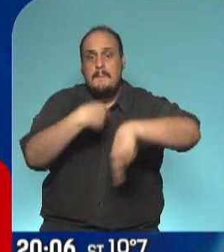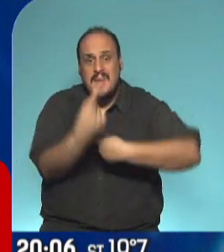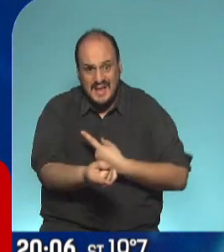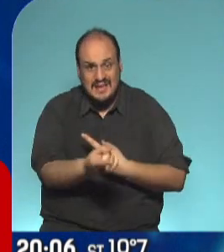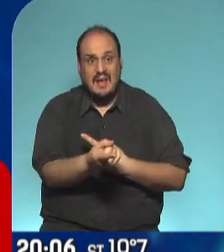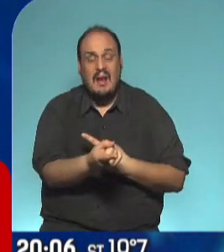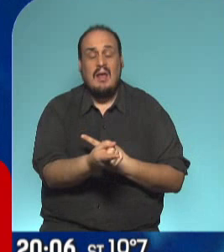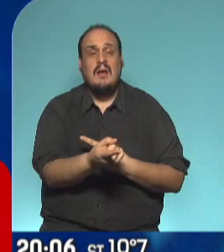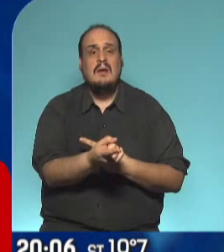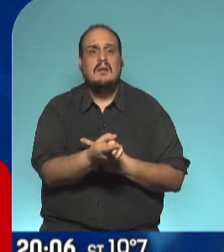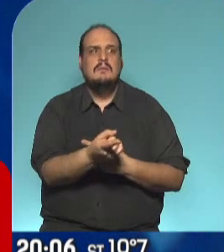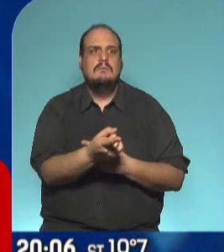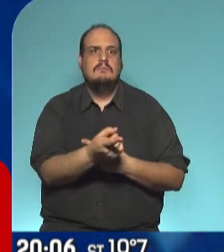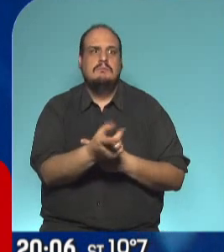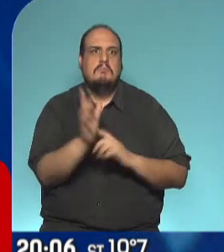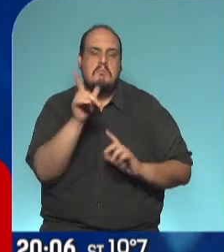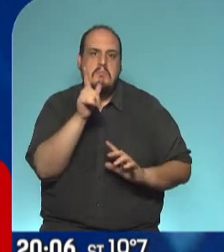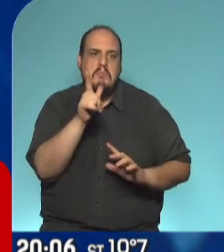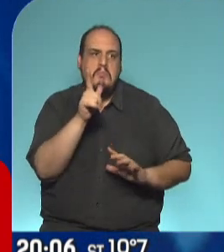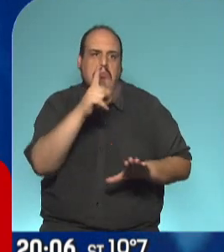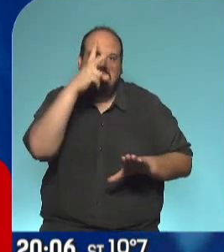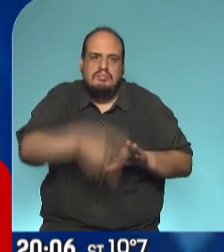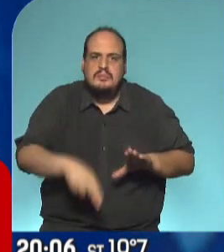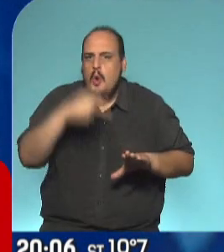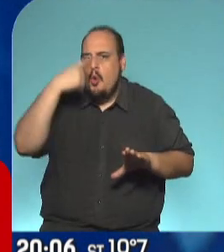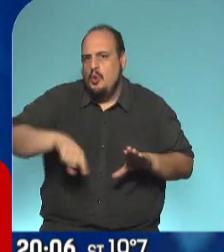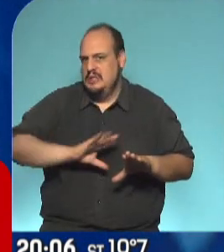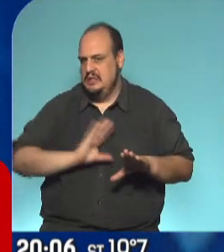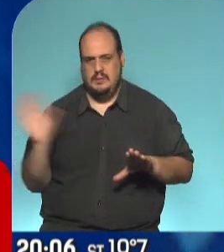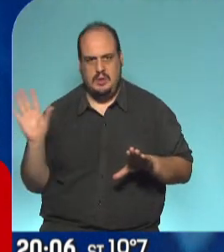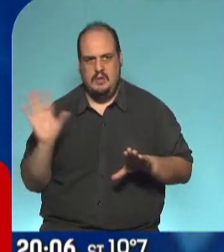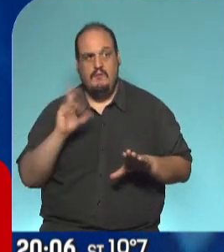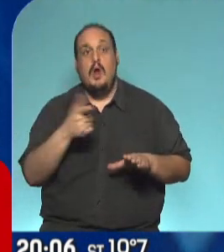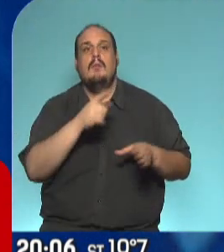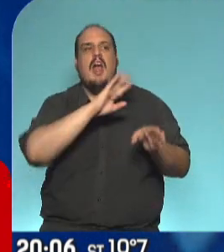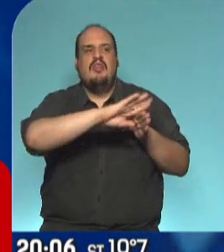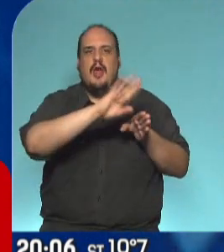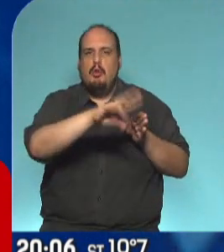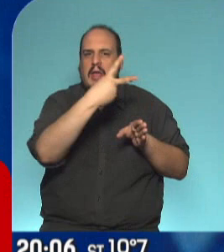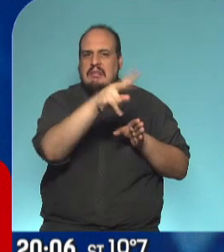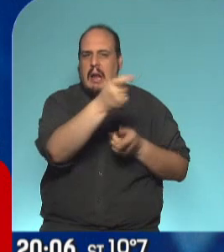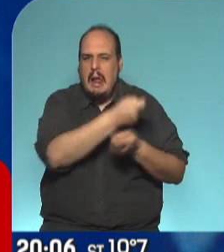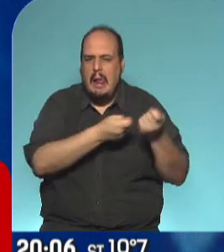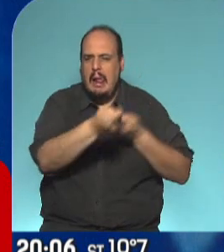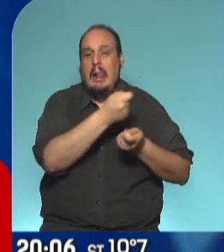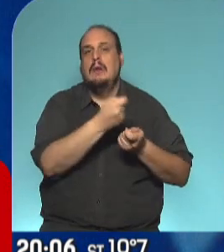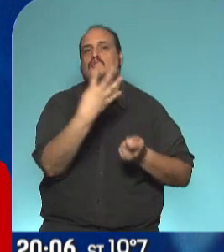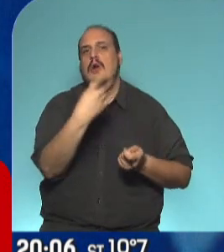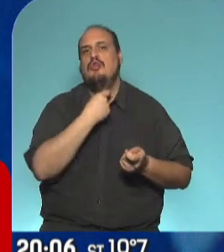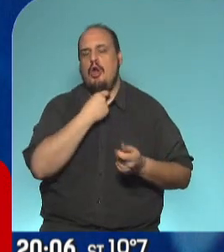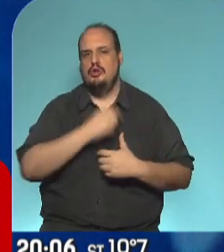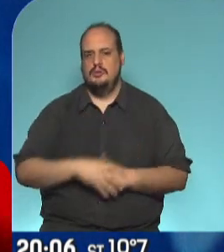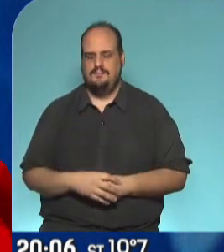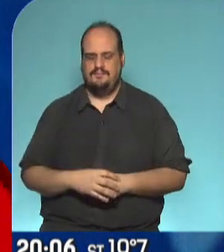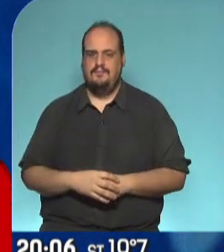parecieran indicar hasta el momento que es el último plazo entonces para renegociar la deuda, que sería el 4 de agosto. Hoy